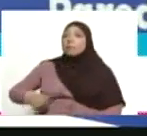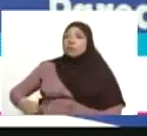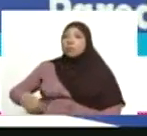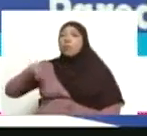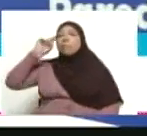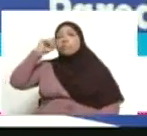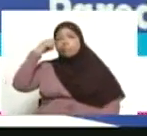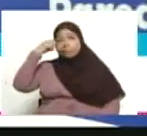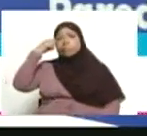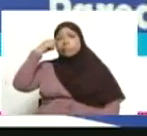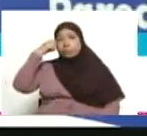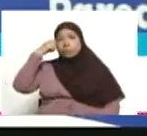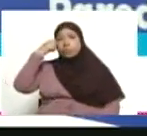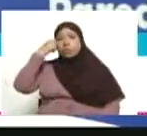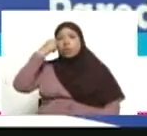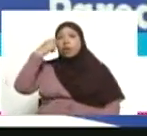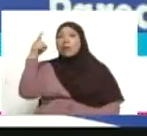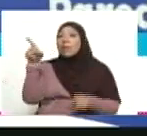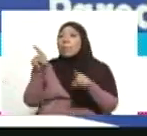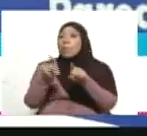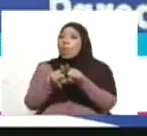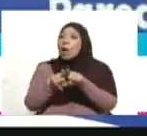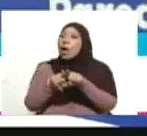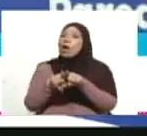mucho esto, la forma como actuaron,